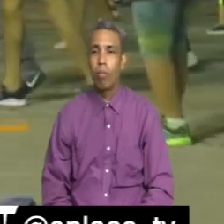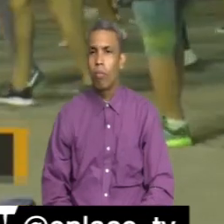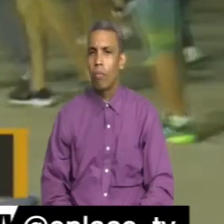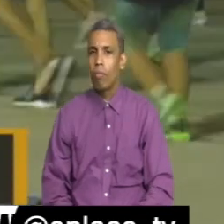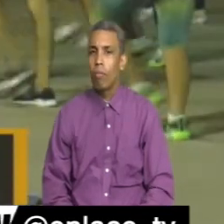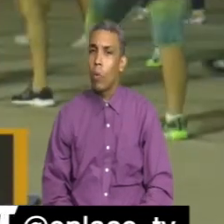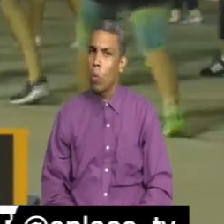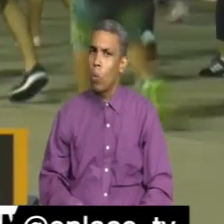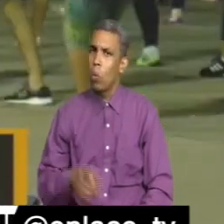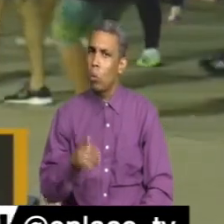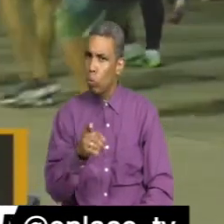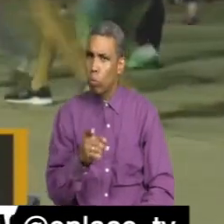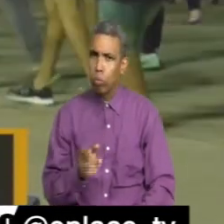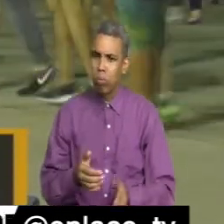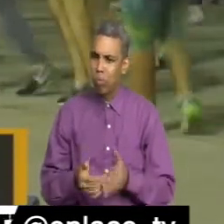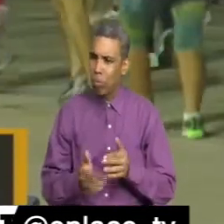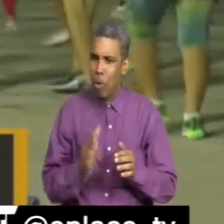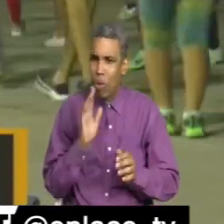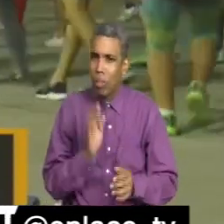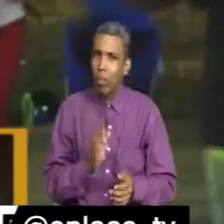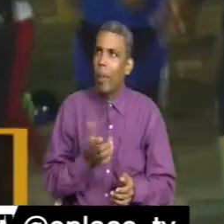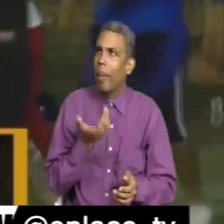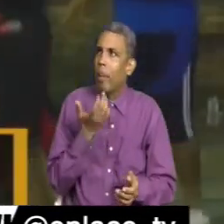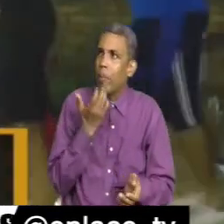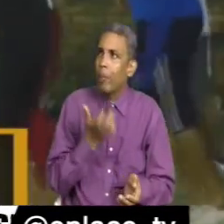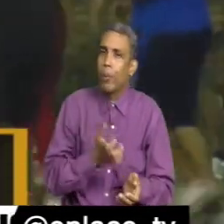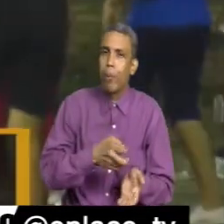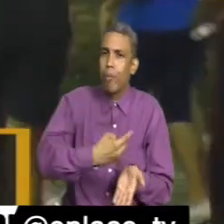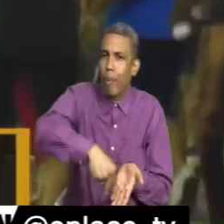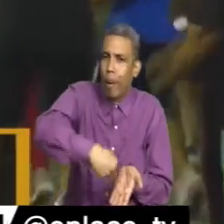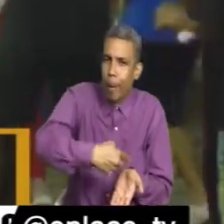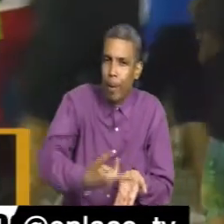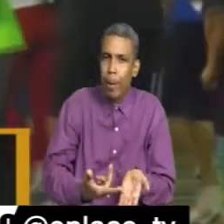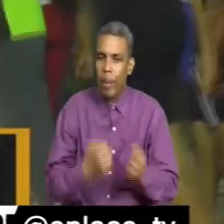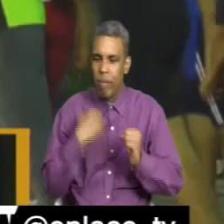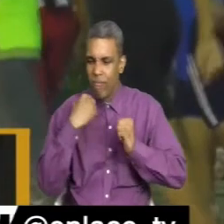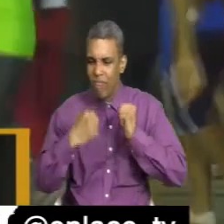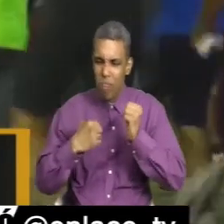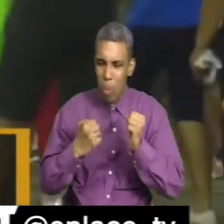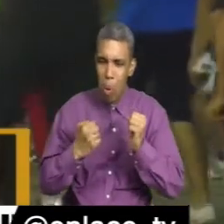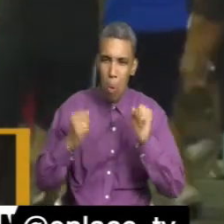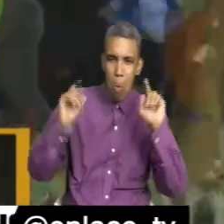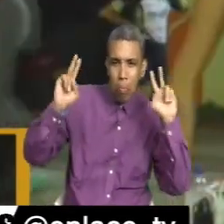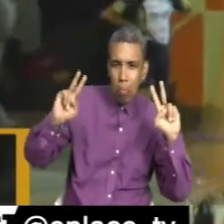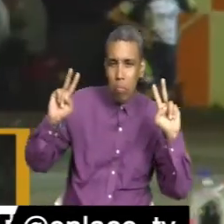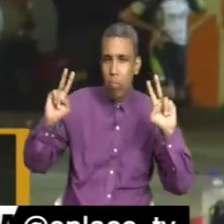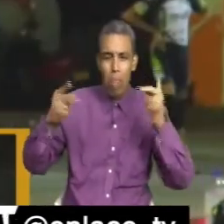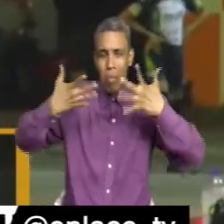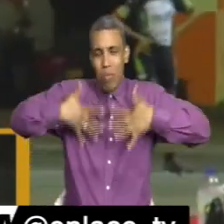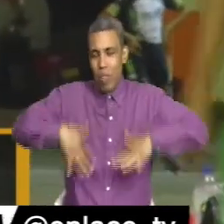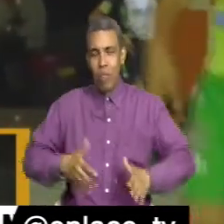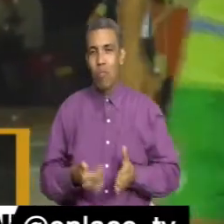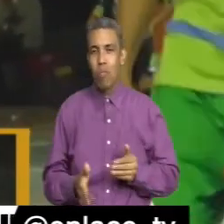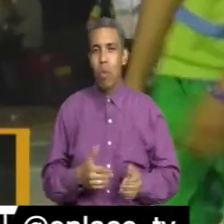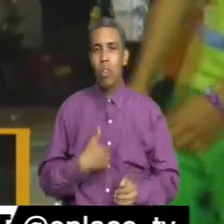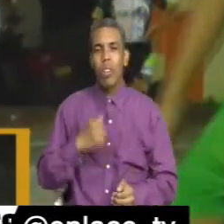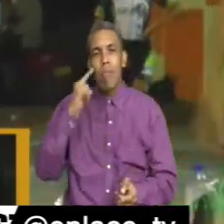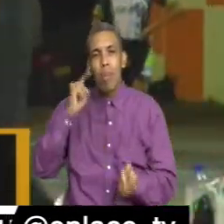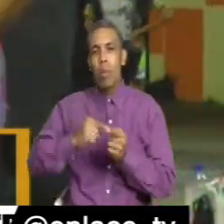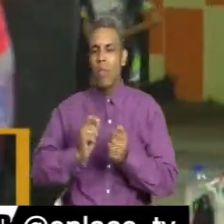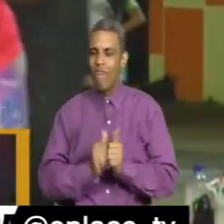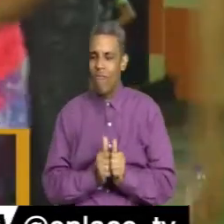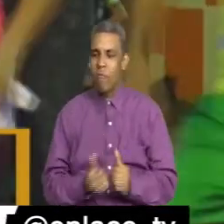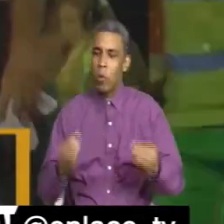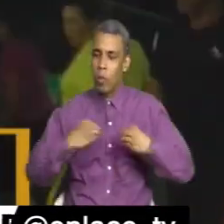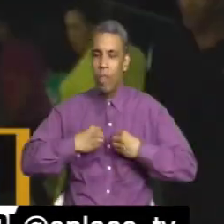No importa el ritmo, aquí lo importante realmente es mover el cuerpo, ejercitarse y entregarlo todo en ese escenario creado para que los barranqueños salgan